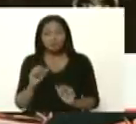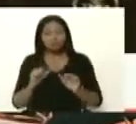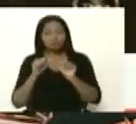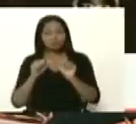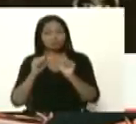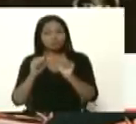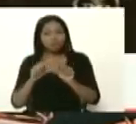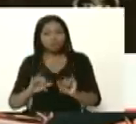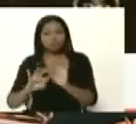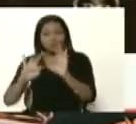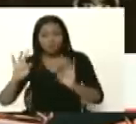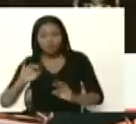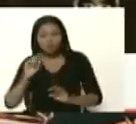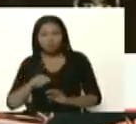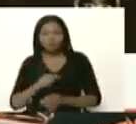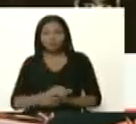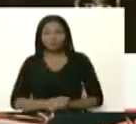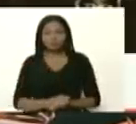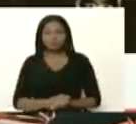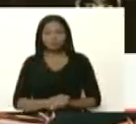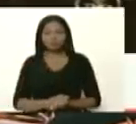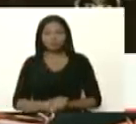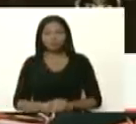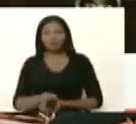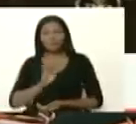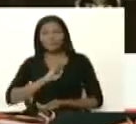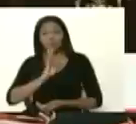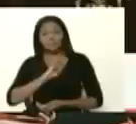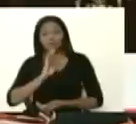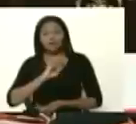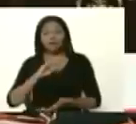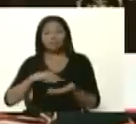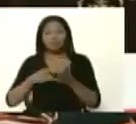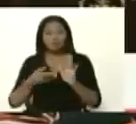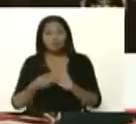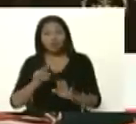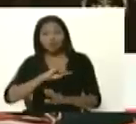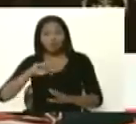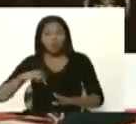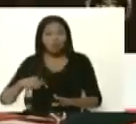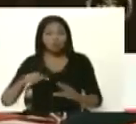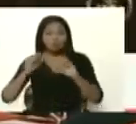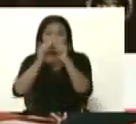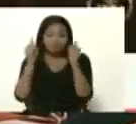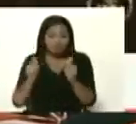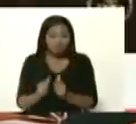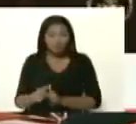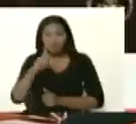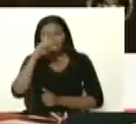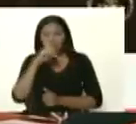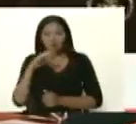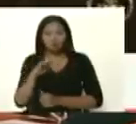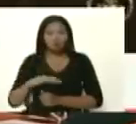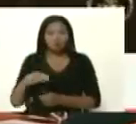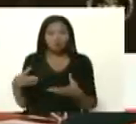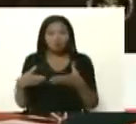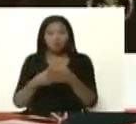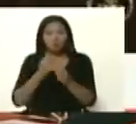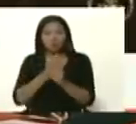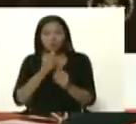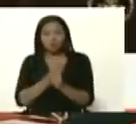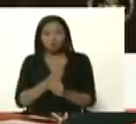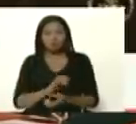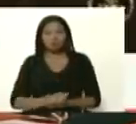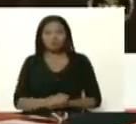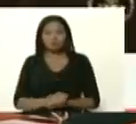sobre todo en lo que es la apropiación tecnológica de nuestro sistema. Hemos tenido un año donde la clase trabajadora